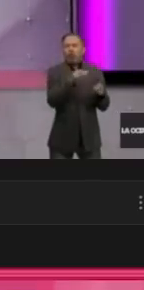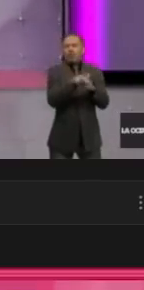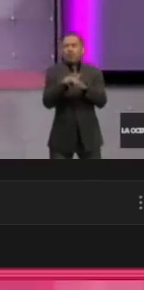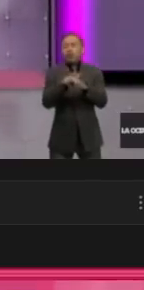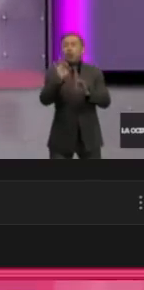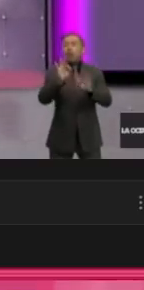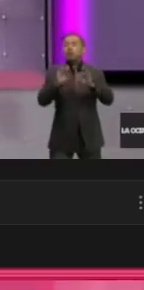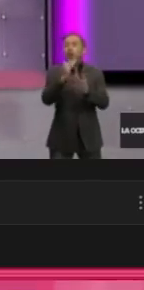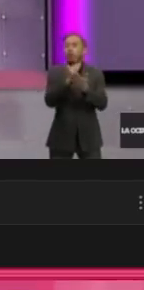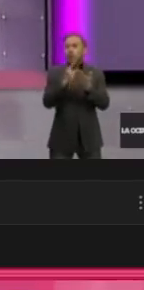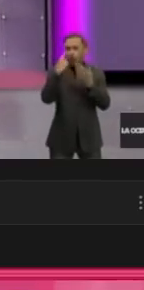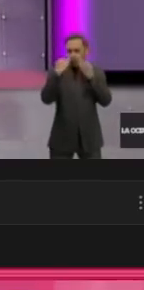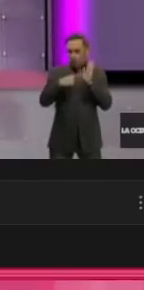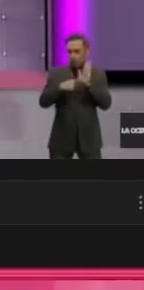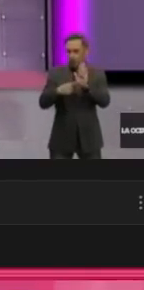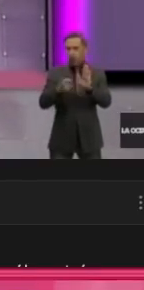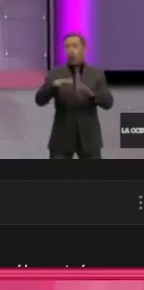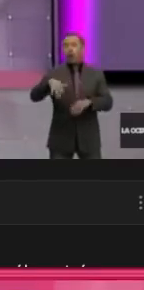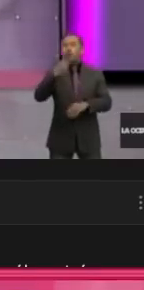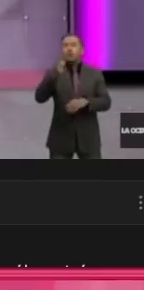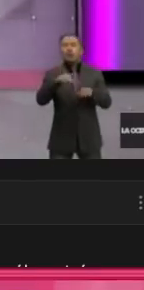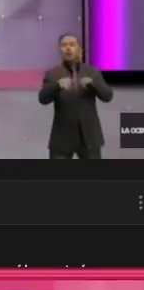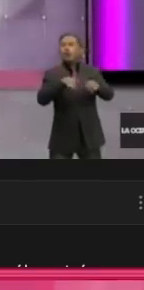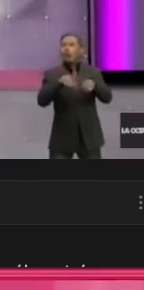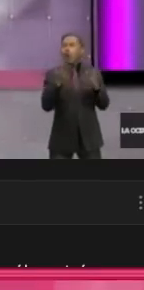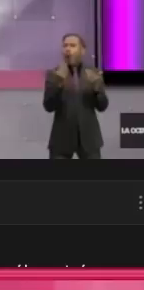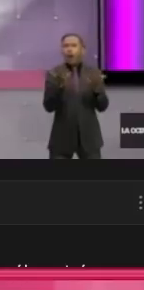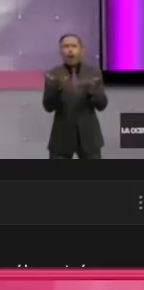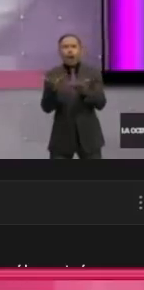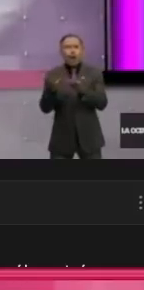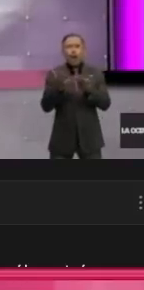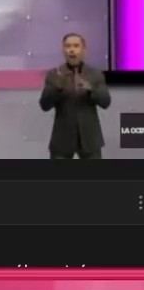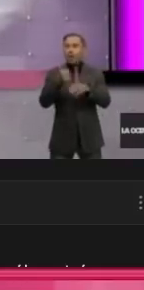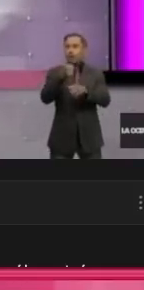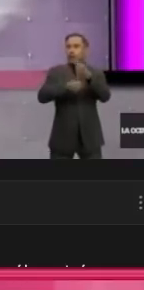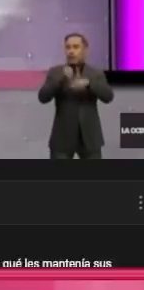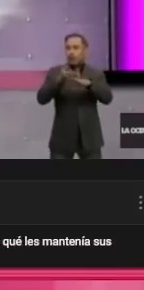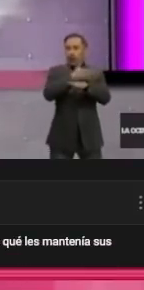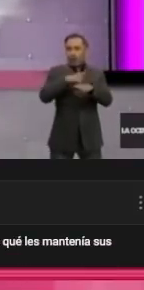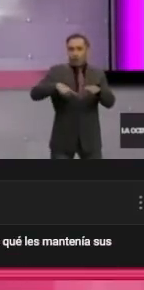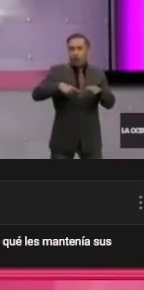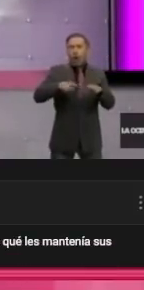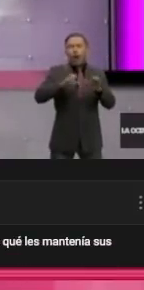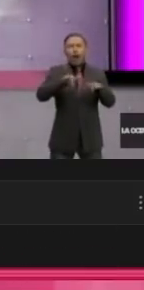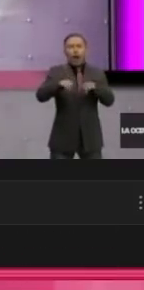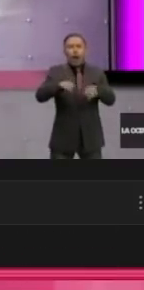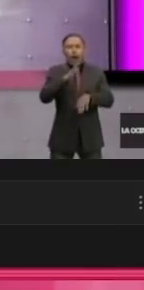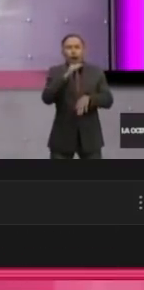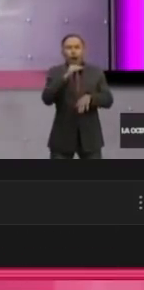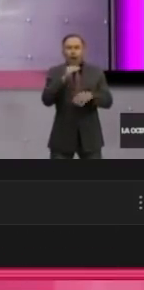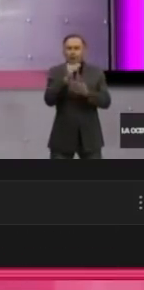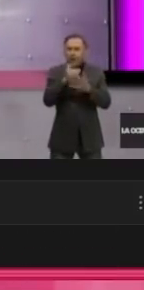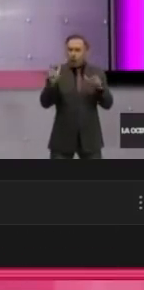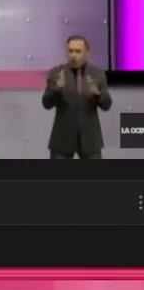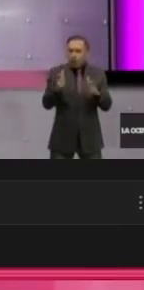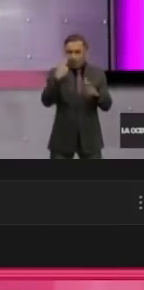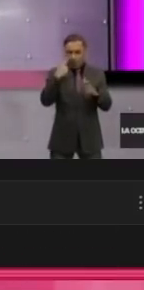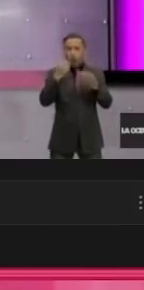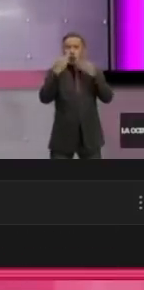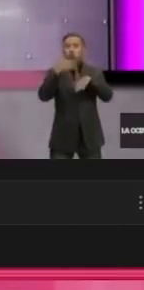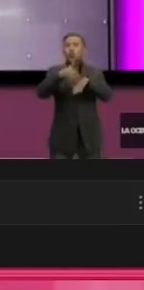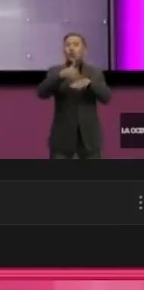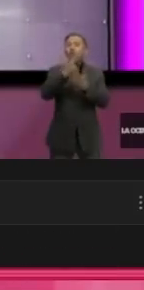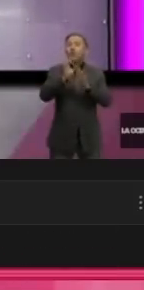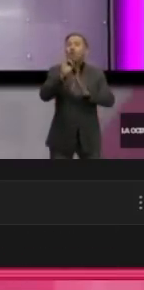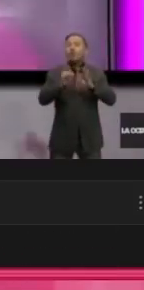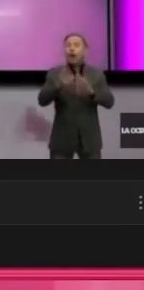momento que no hay trabajo, que hay menos trabajo que en los sexenios anteriores. En esta gráfica se muestra claramente cómo el empleo ahora